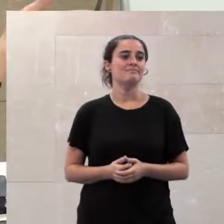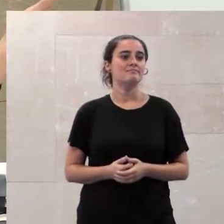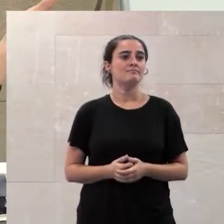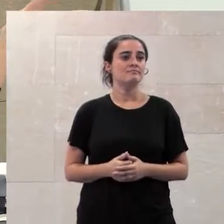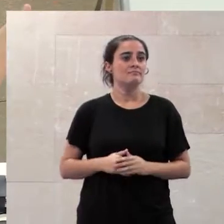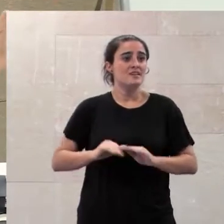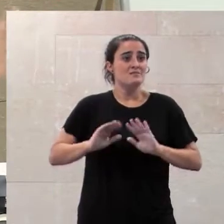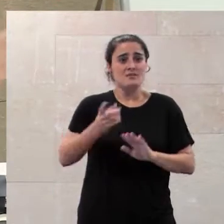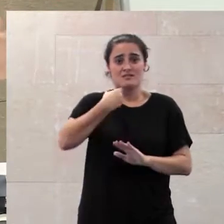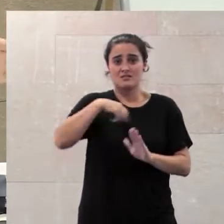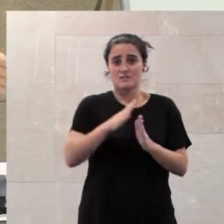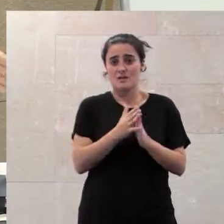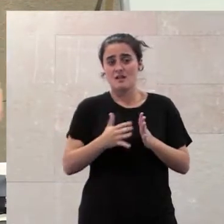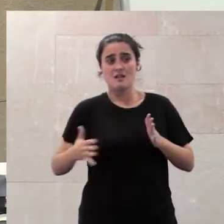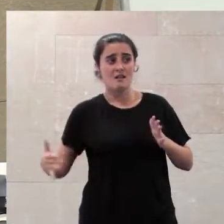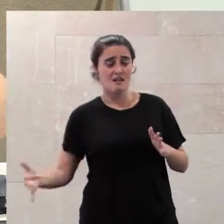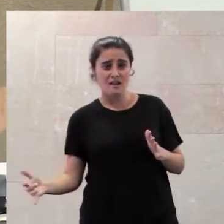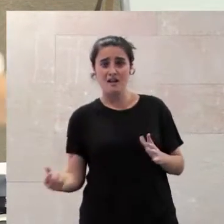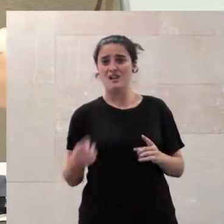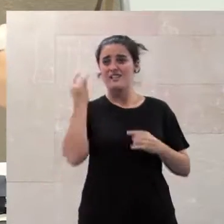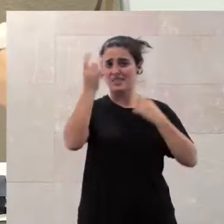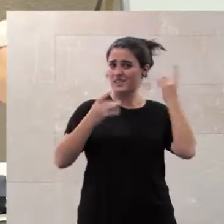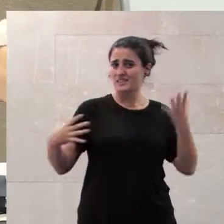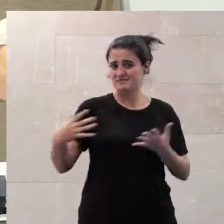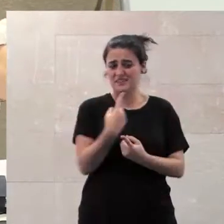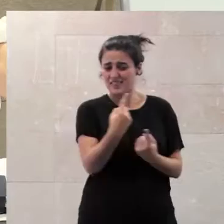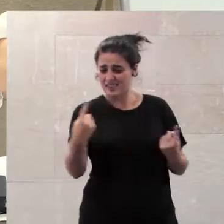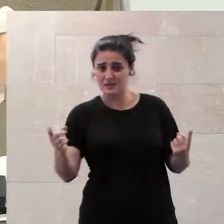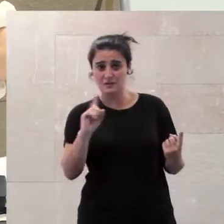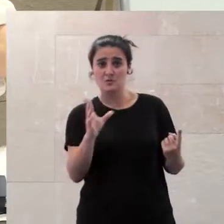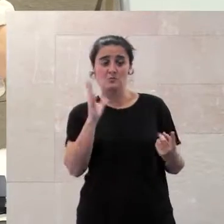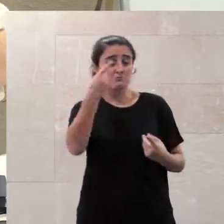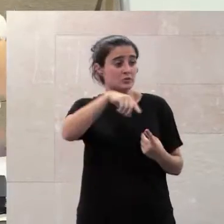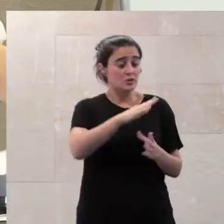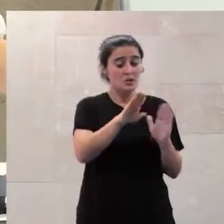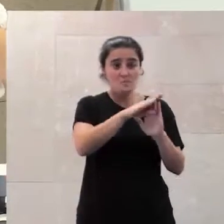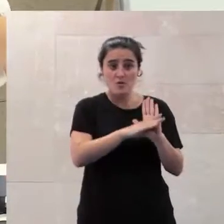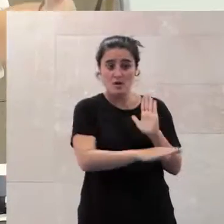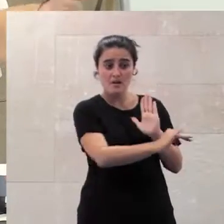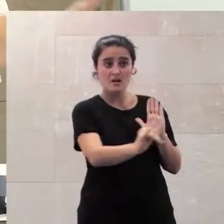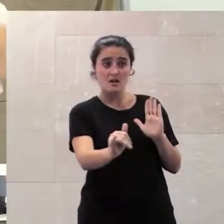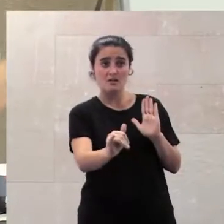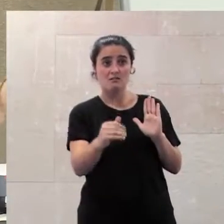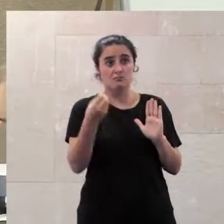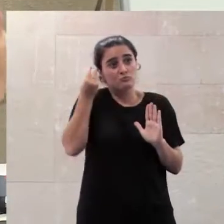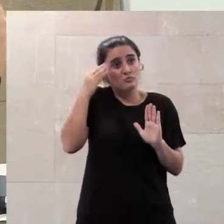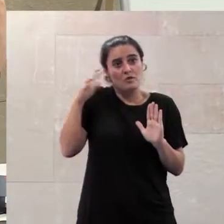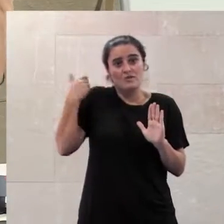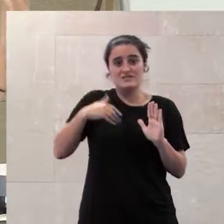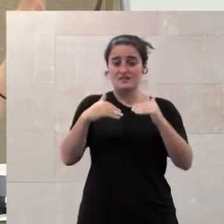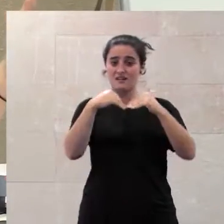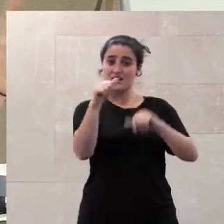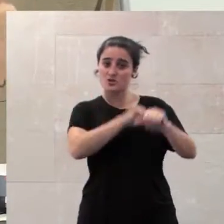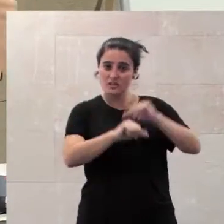modos, no nos vamos a extender en cada una de las actividades. Tenéis el programa a vuestra disposición, lo habréis recibido seguramente en